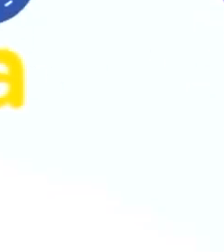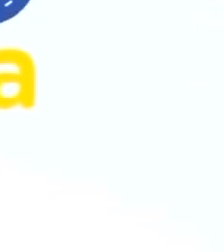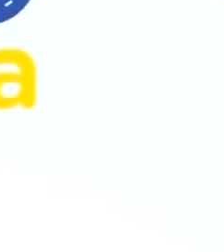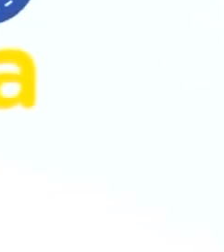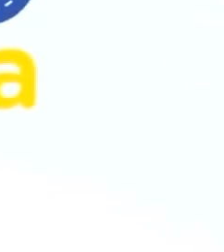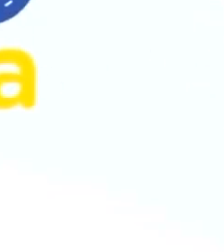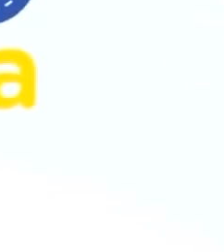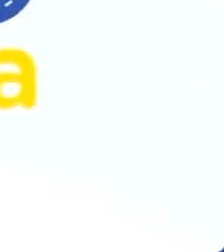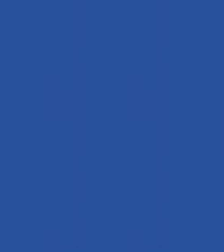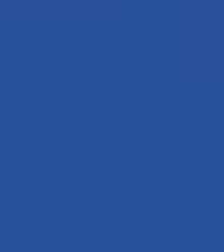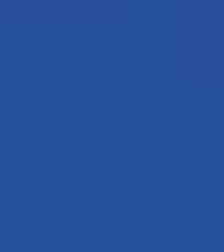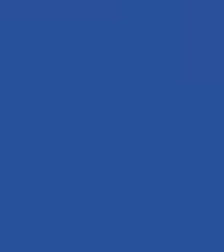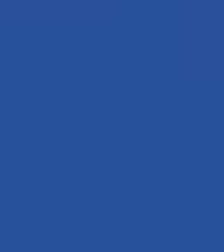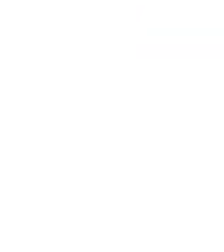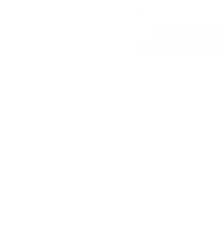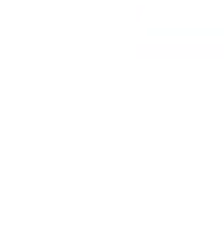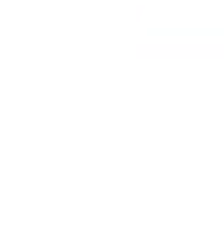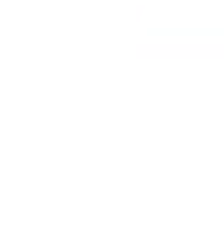casa.